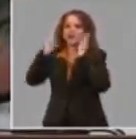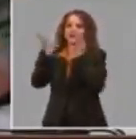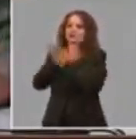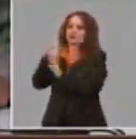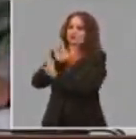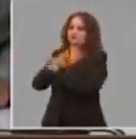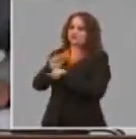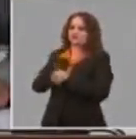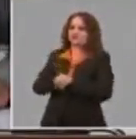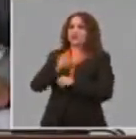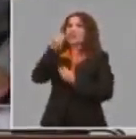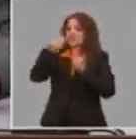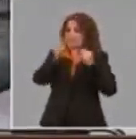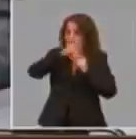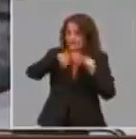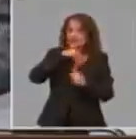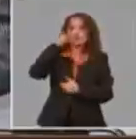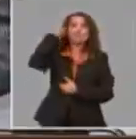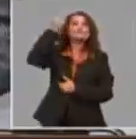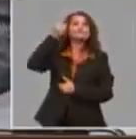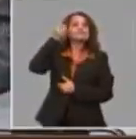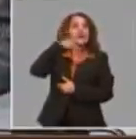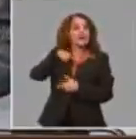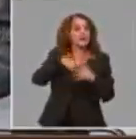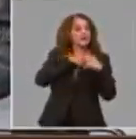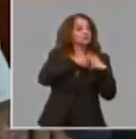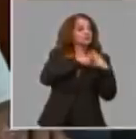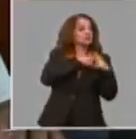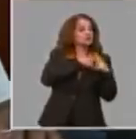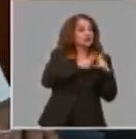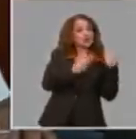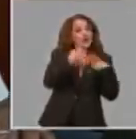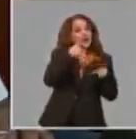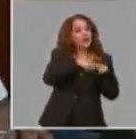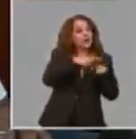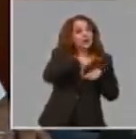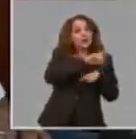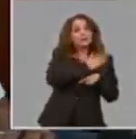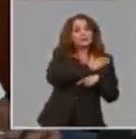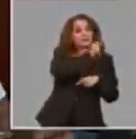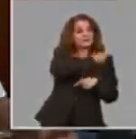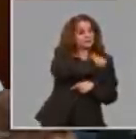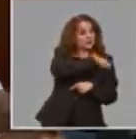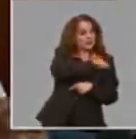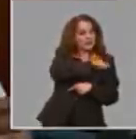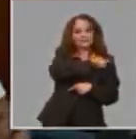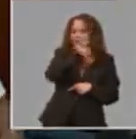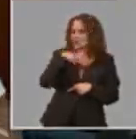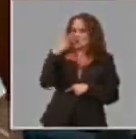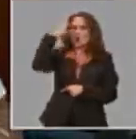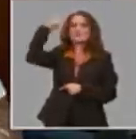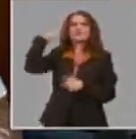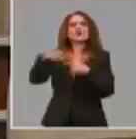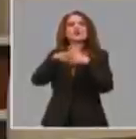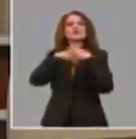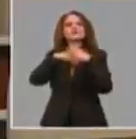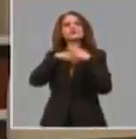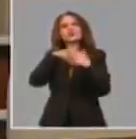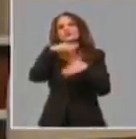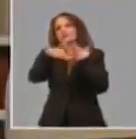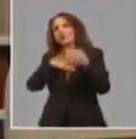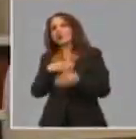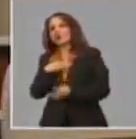se piense lamenta las soluciones de productos no se piense para las soluciones de unos pocos algunos que están diciendo